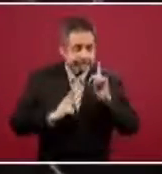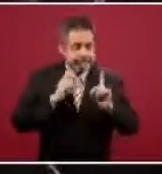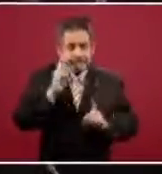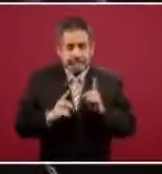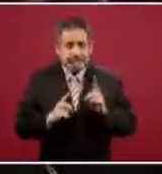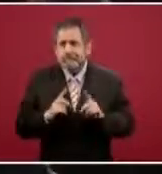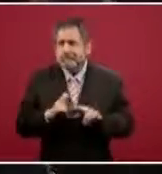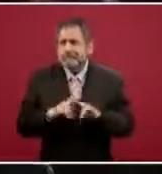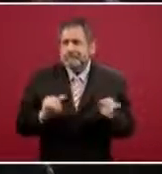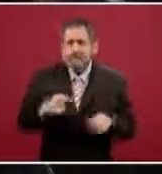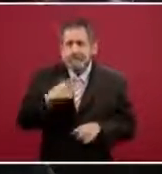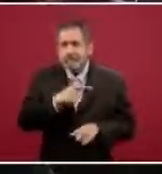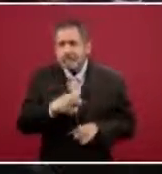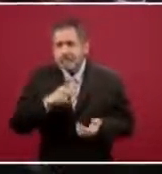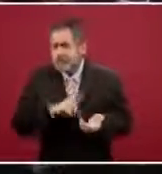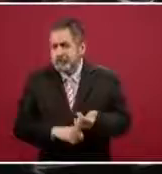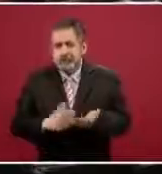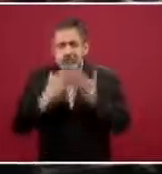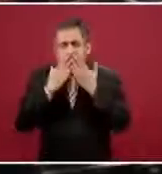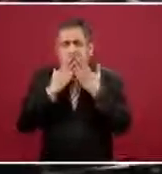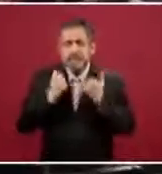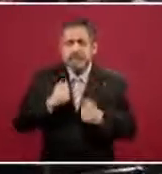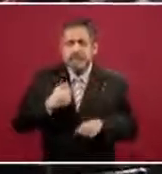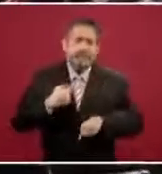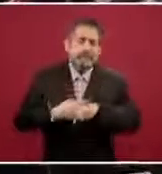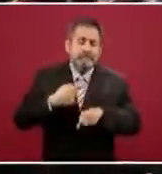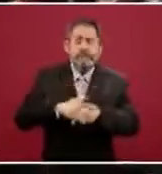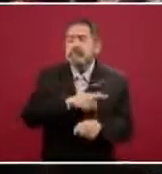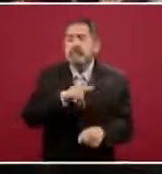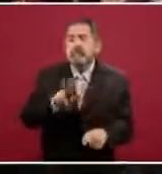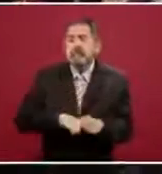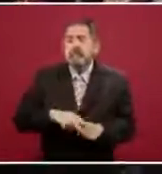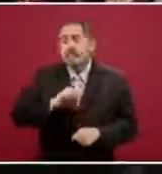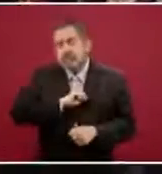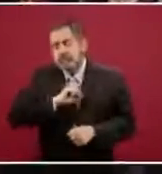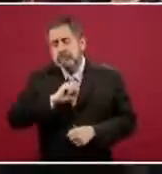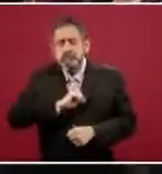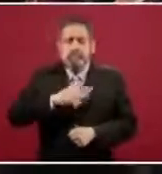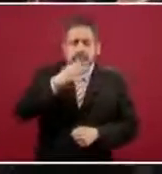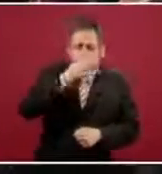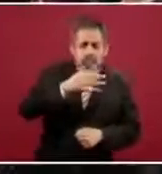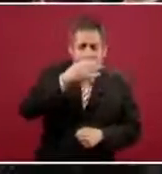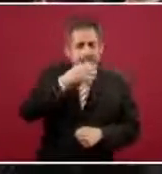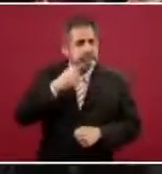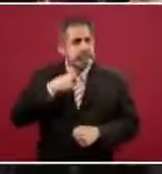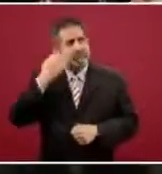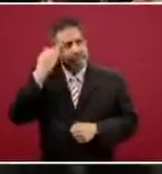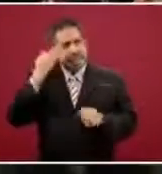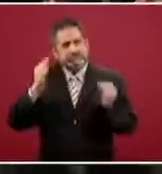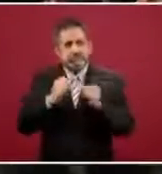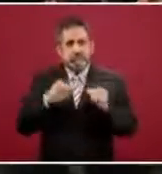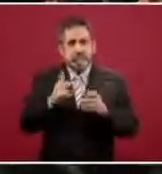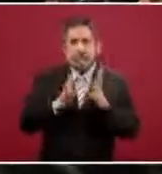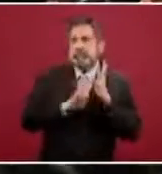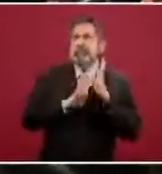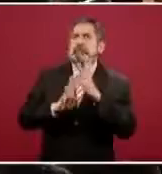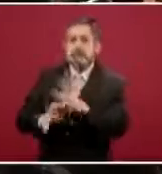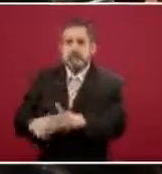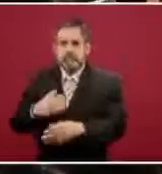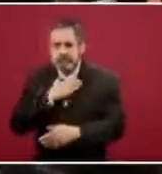o ni siquiera casos sospechosos son las enfermedades comunes de la temporada invernal pero se está saturando